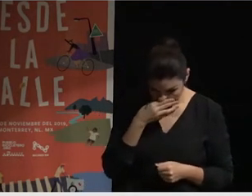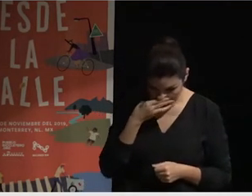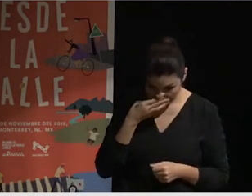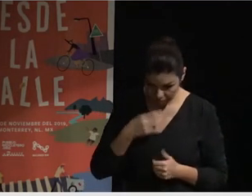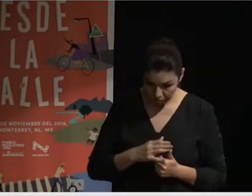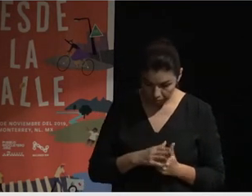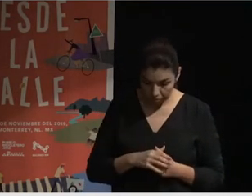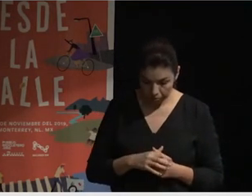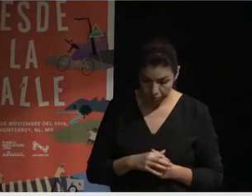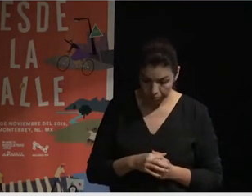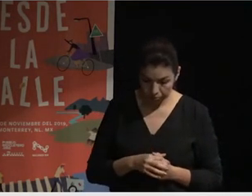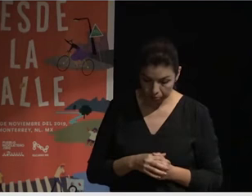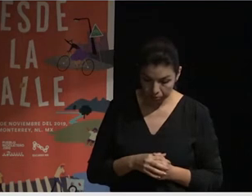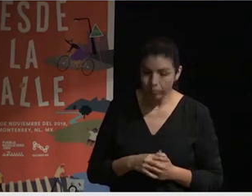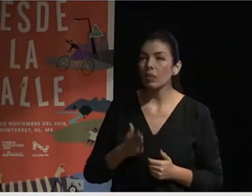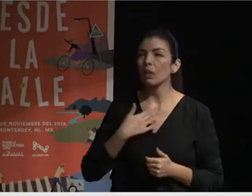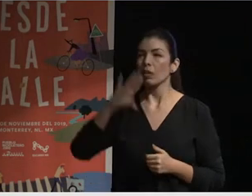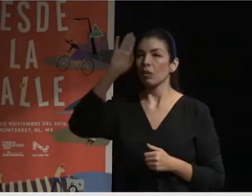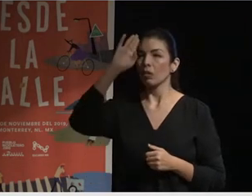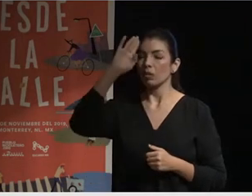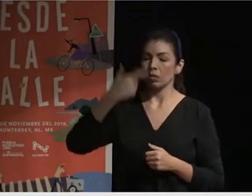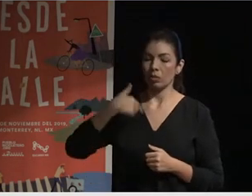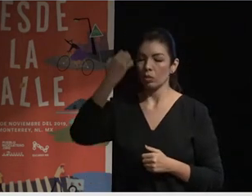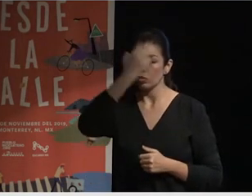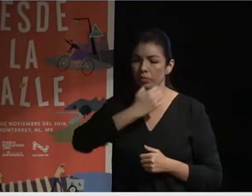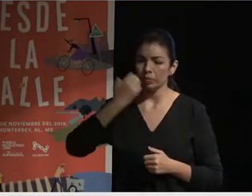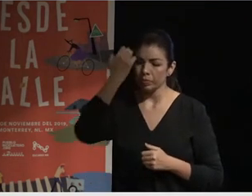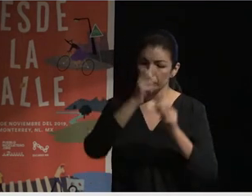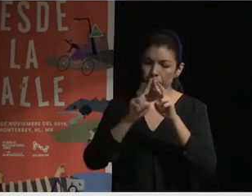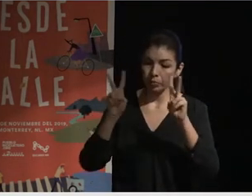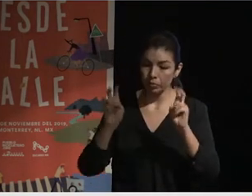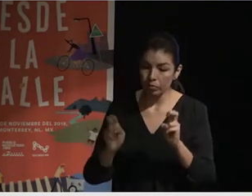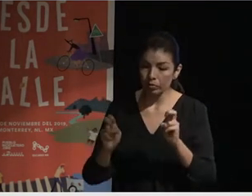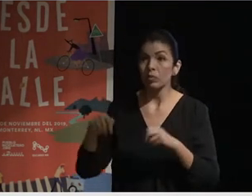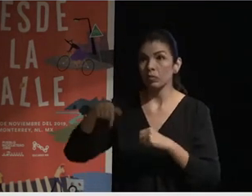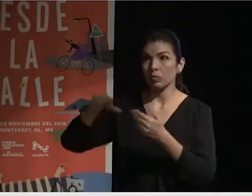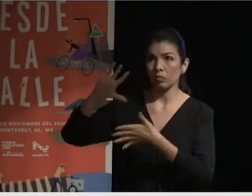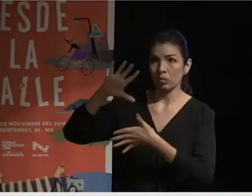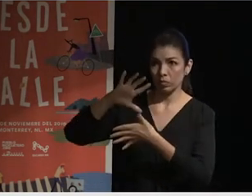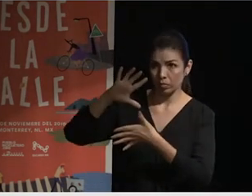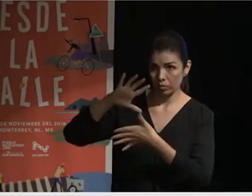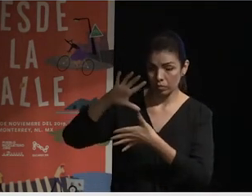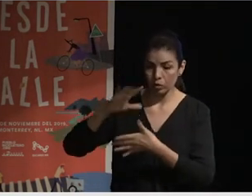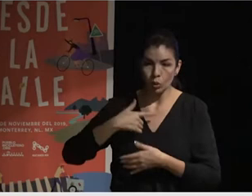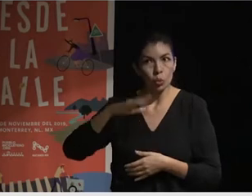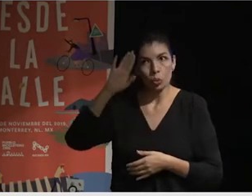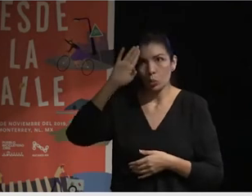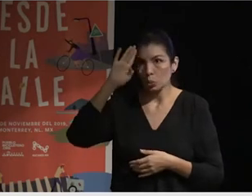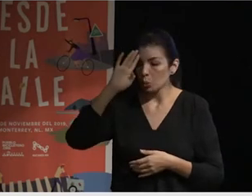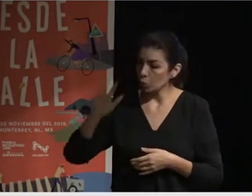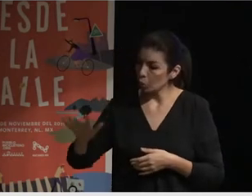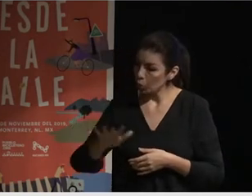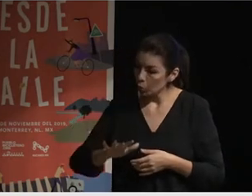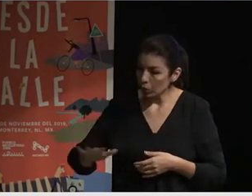por particularmente casos de América Latina, pues cada escenario es distinto, ¿no? Es muy difícil tener